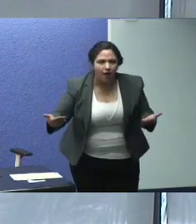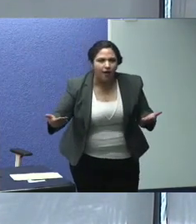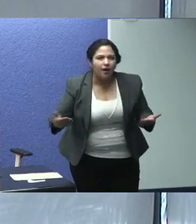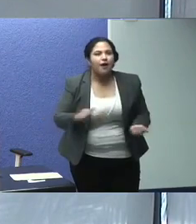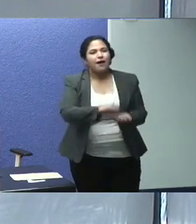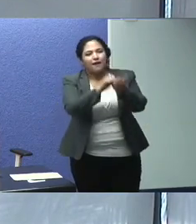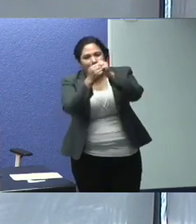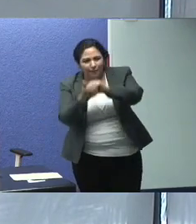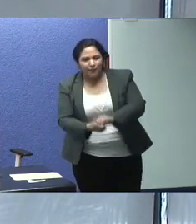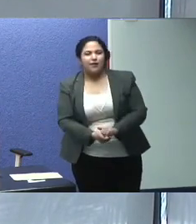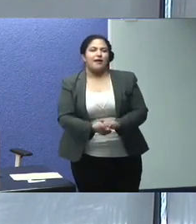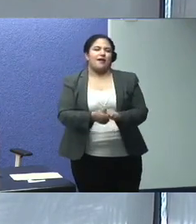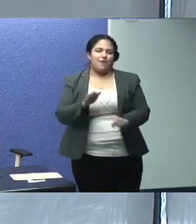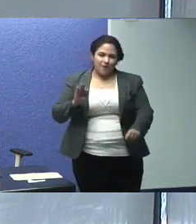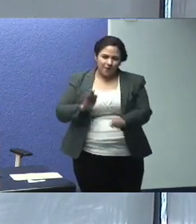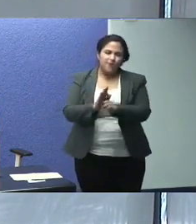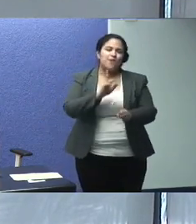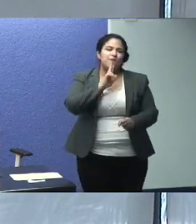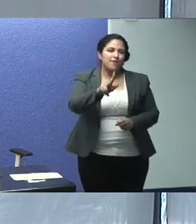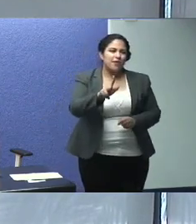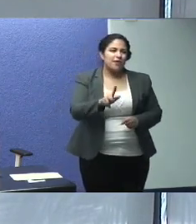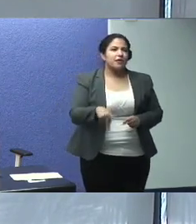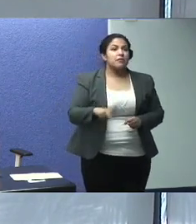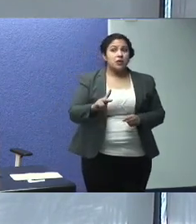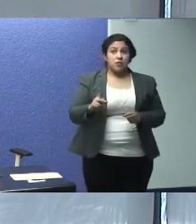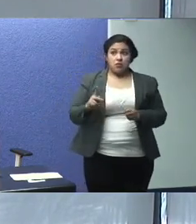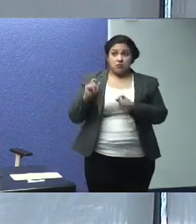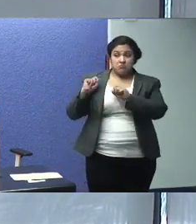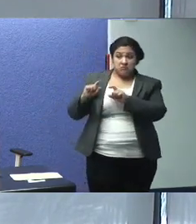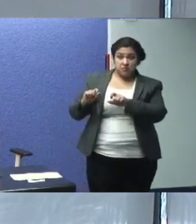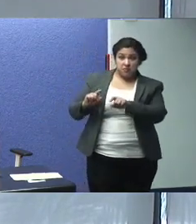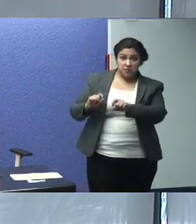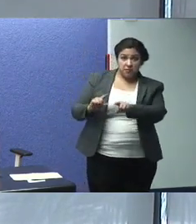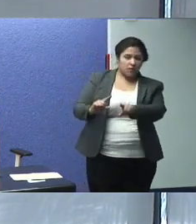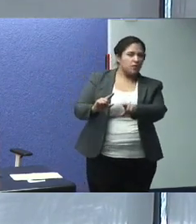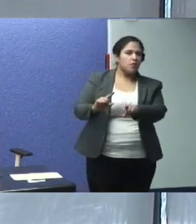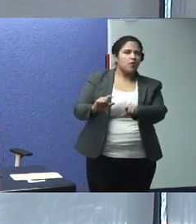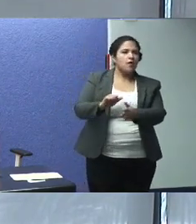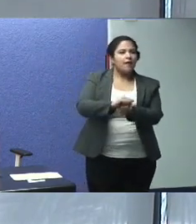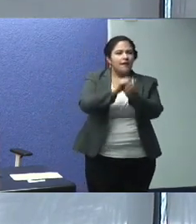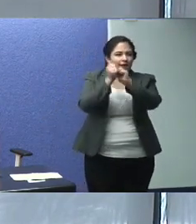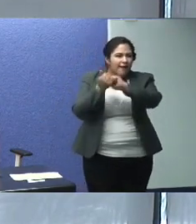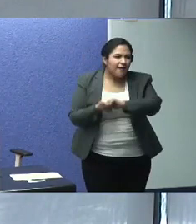el repetir la historia, como dices, no es solamente